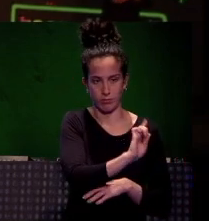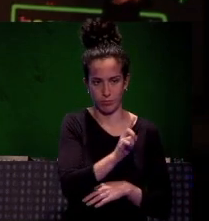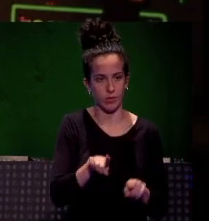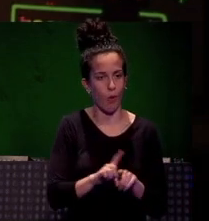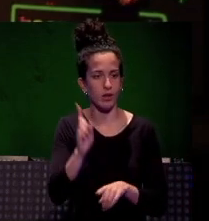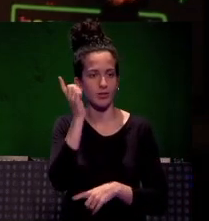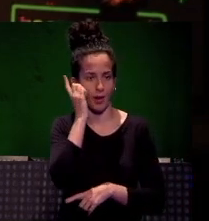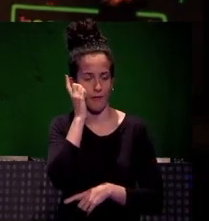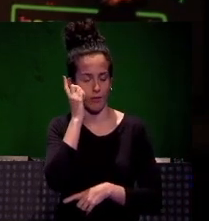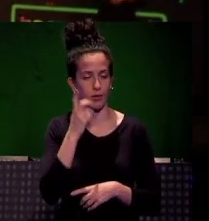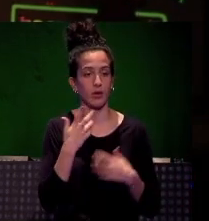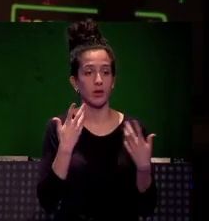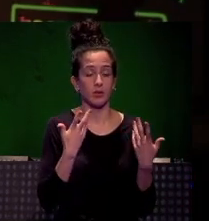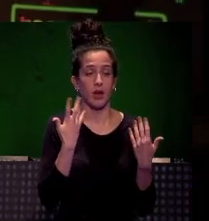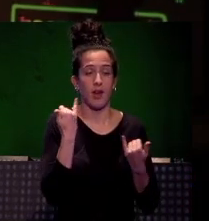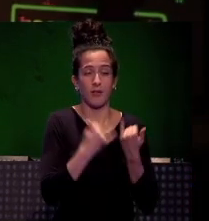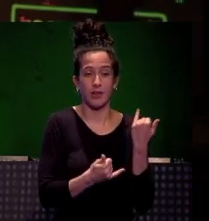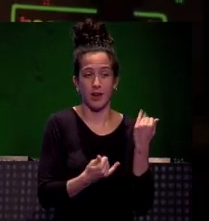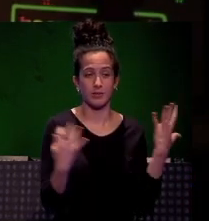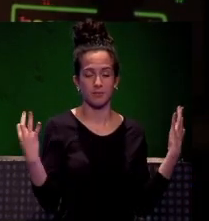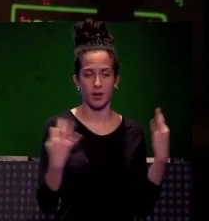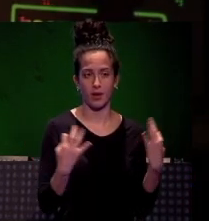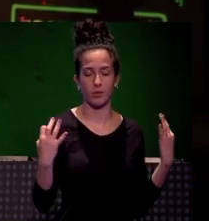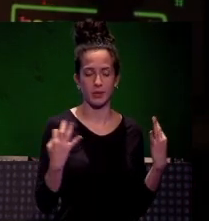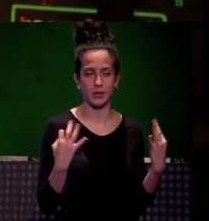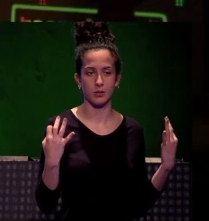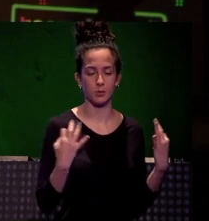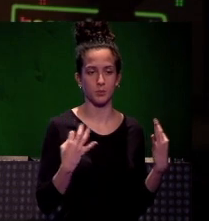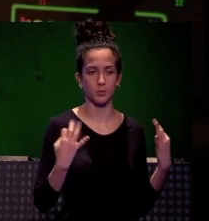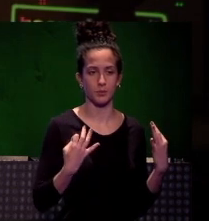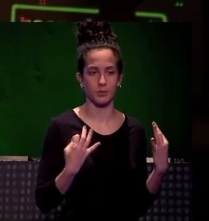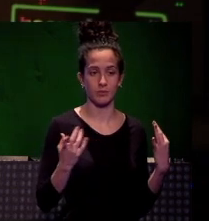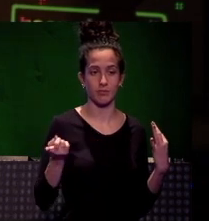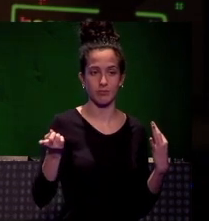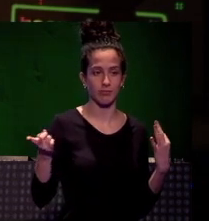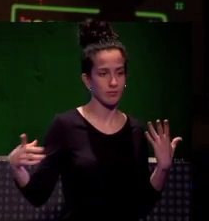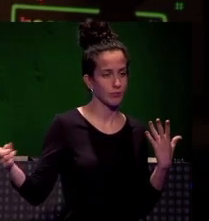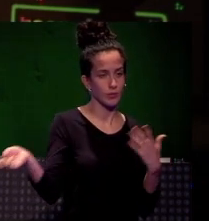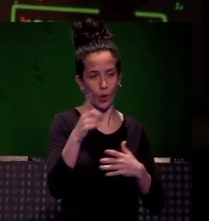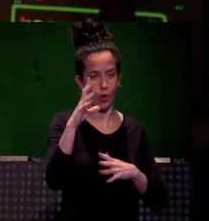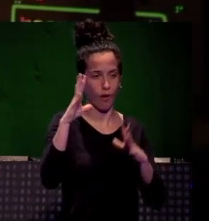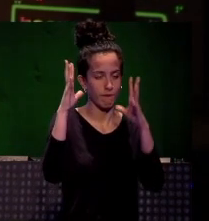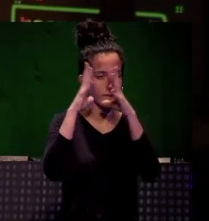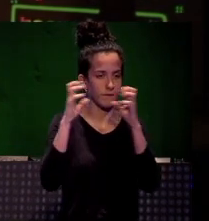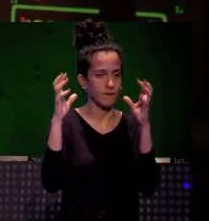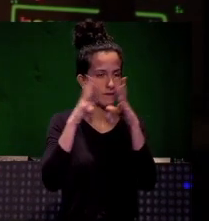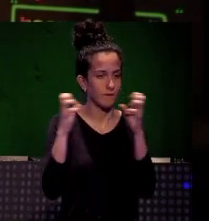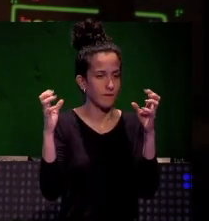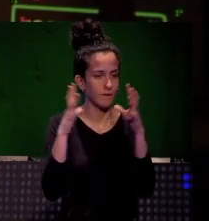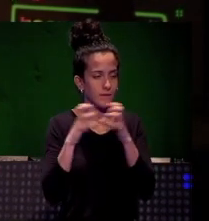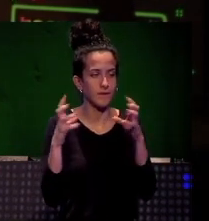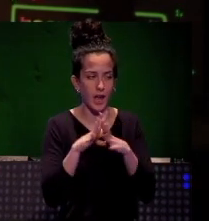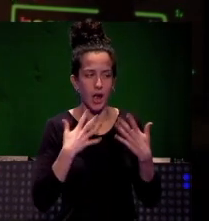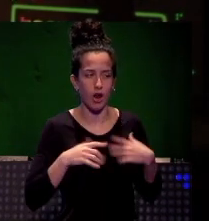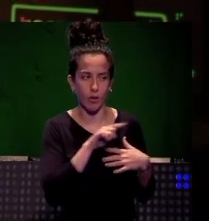es que al final esta se está generando un deseo de tener esa ropa inmediatamente y por eso se ha